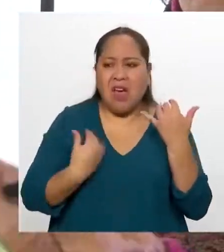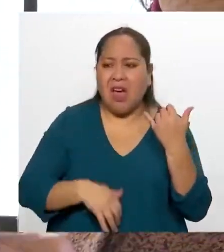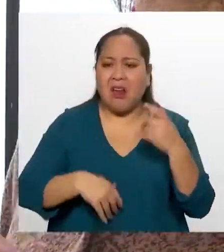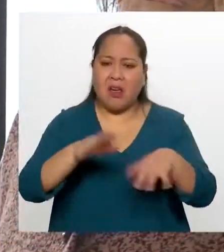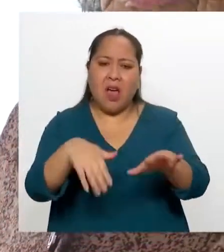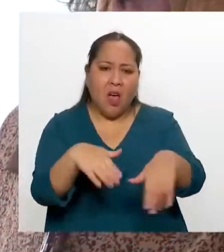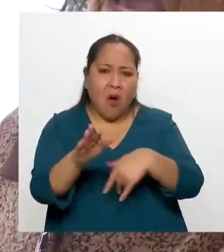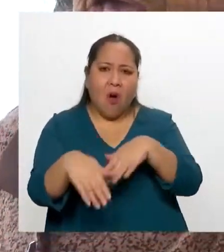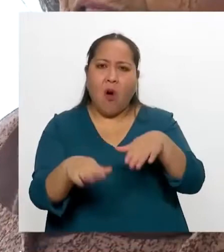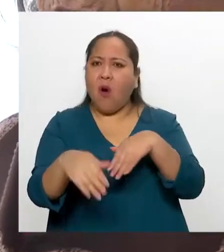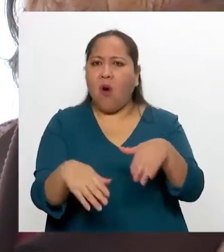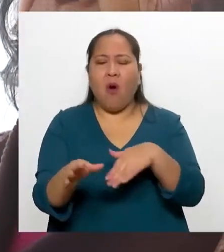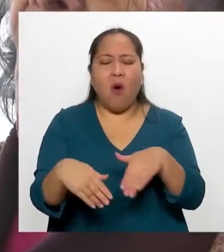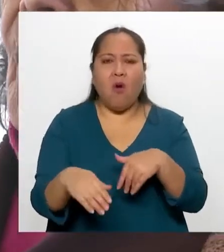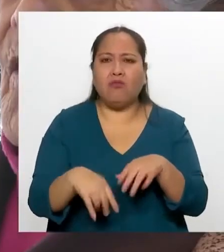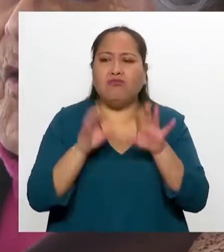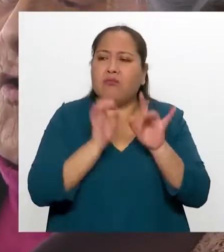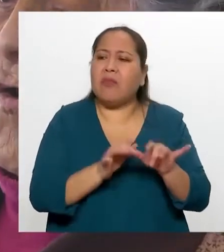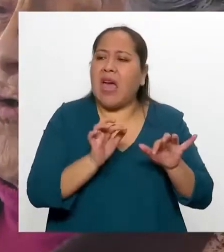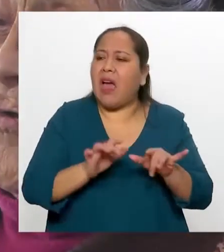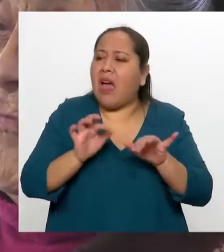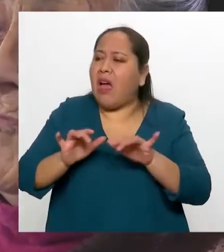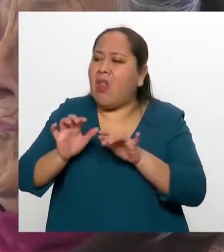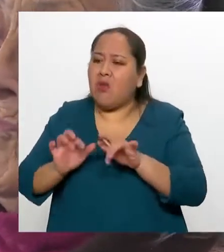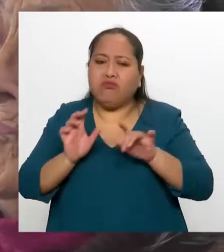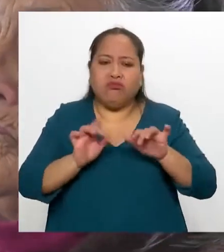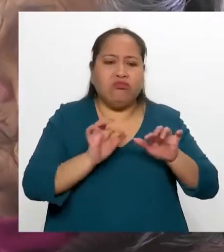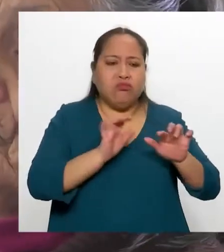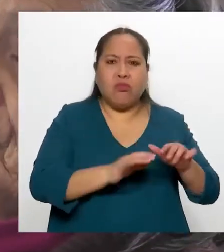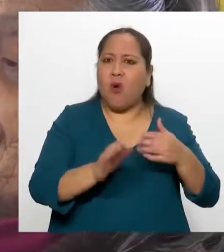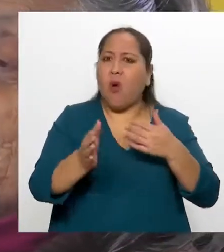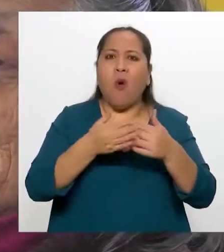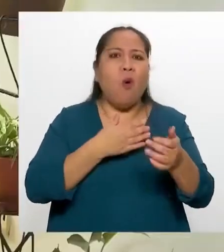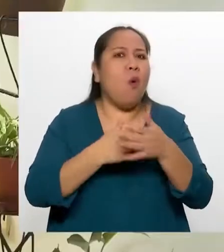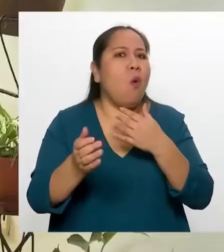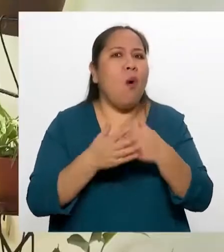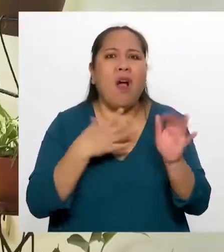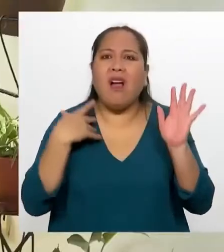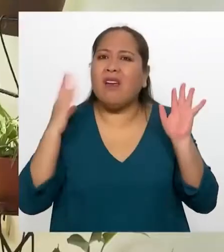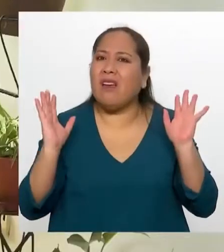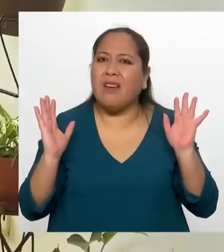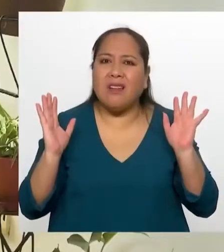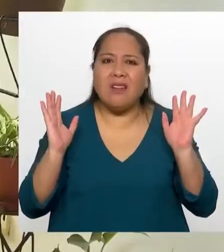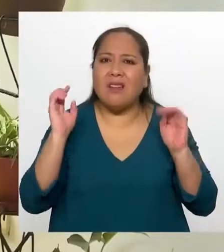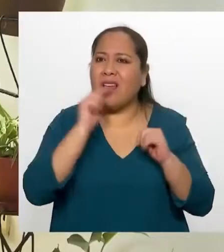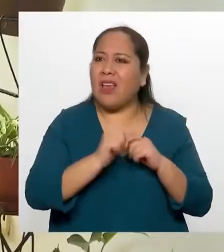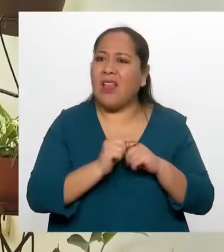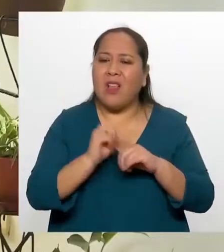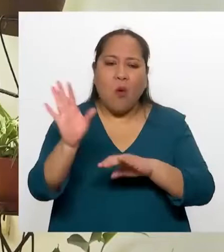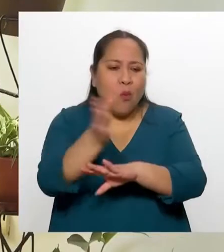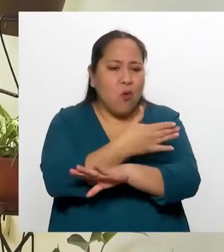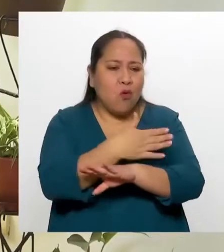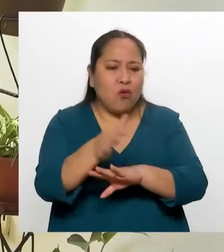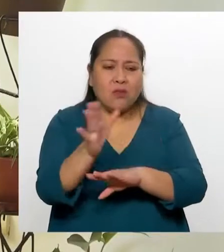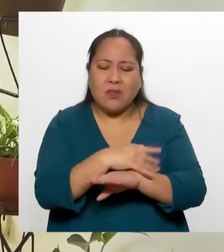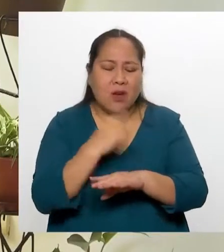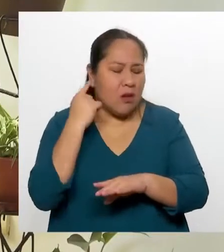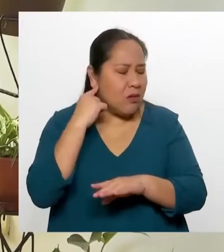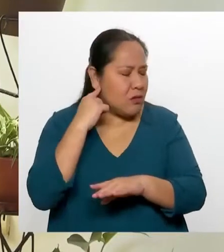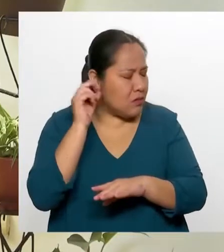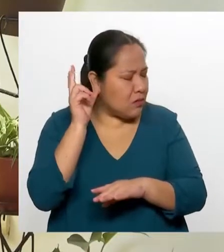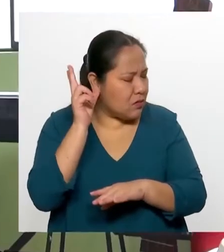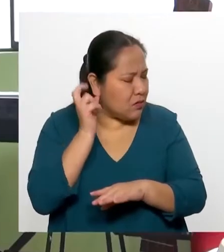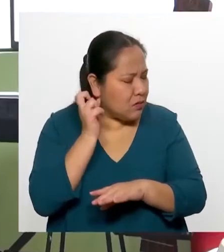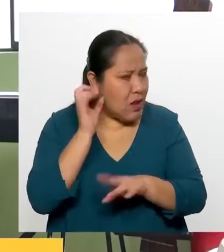el cajón, el piano, todo hace, en todo hace música, en todo